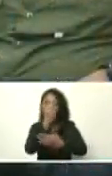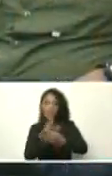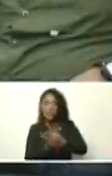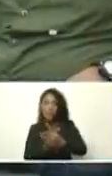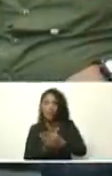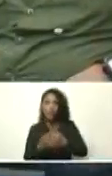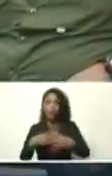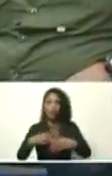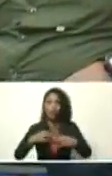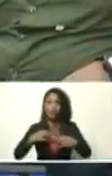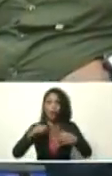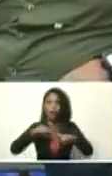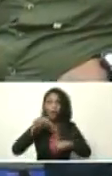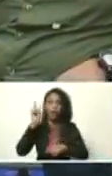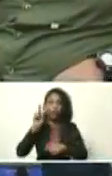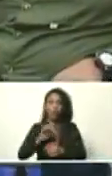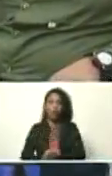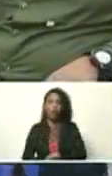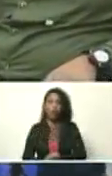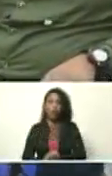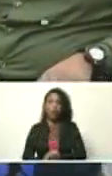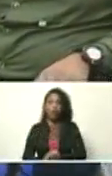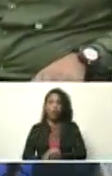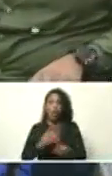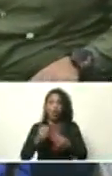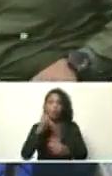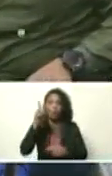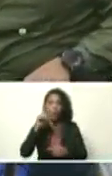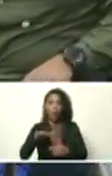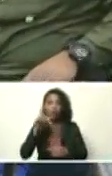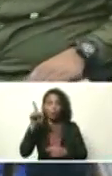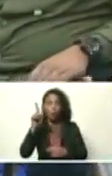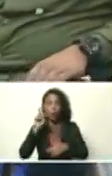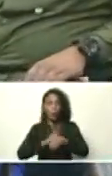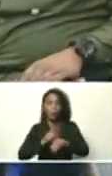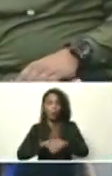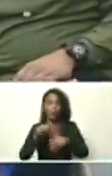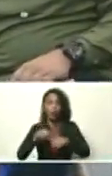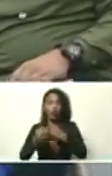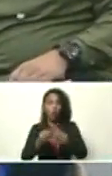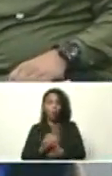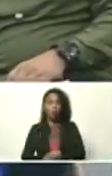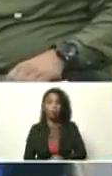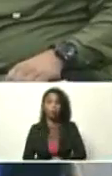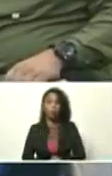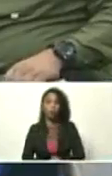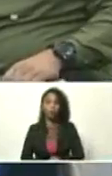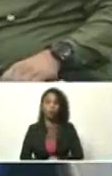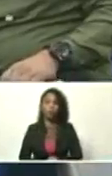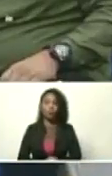de moda en Venezuela, ¿cómo está? ¿En qué estatus está en este momento?